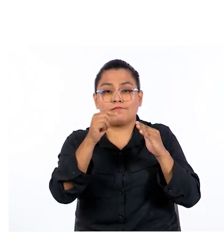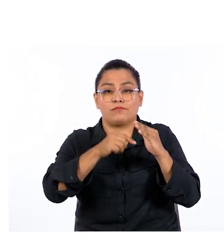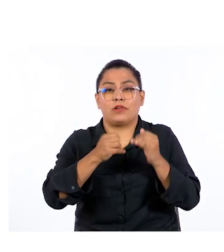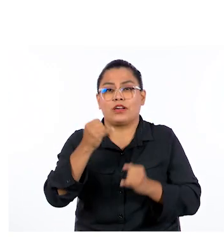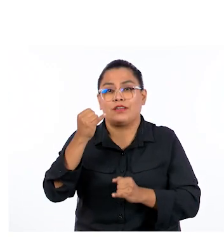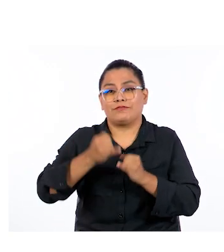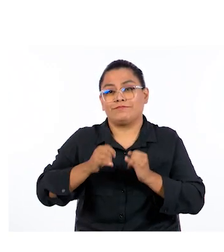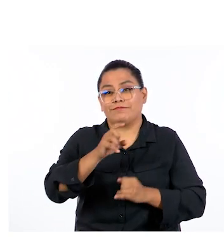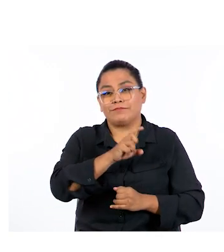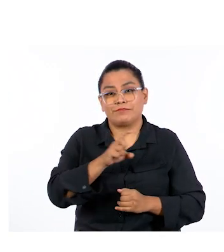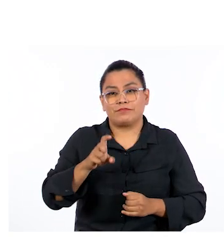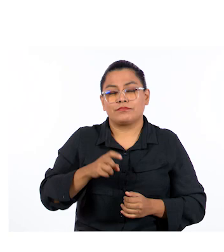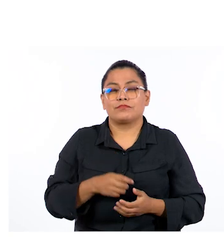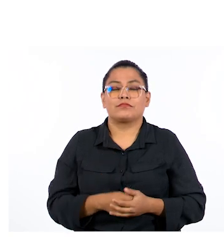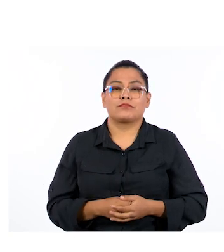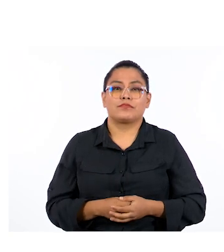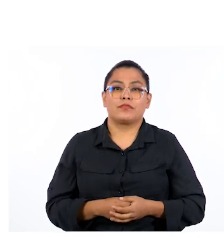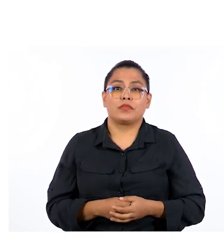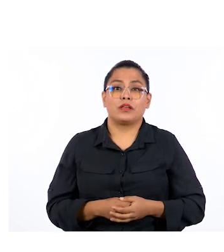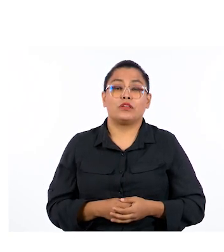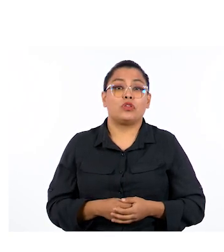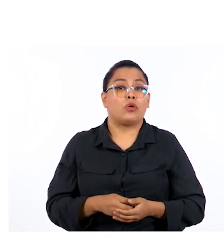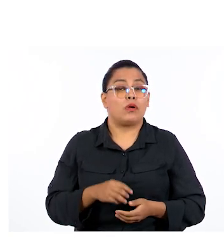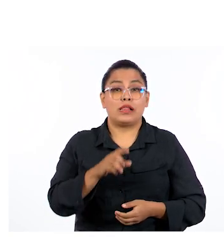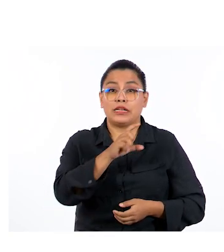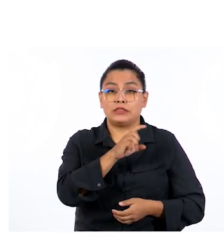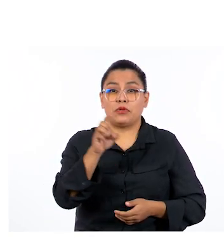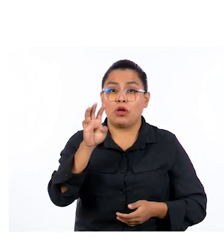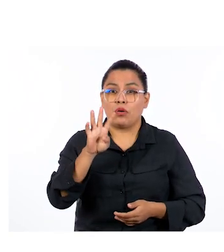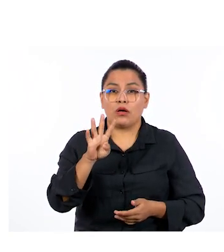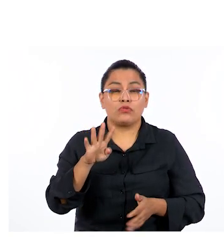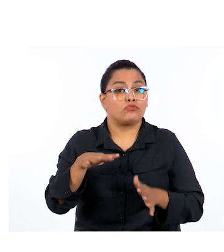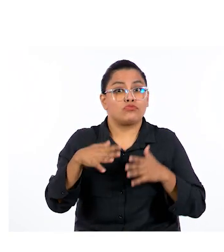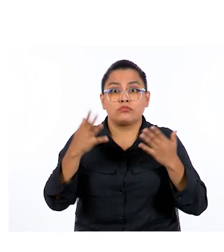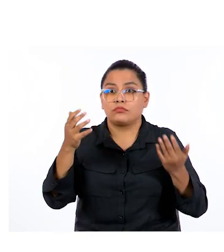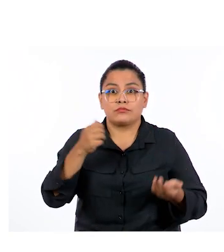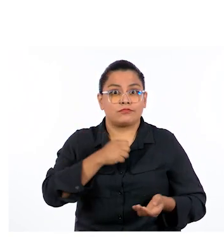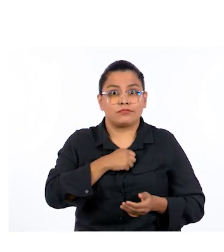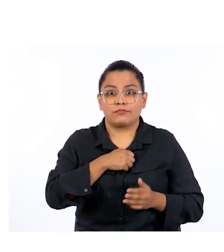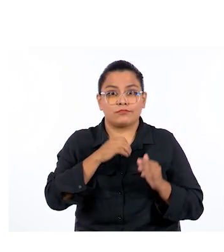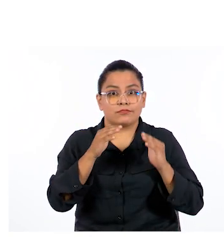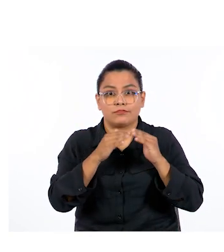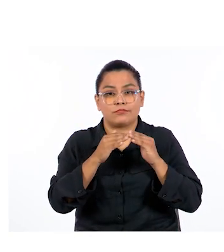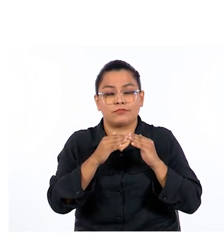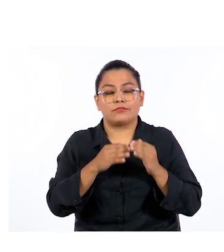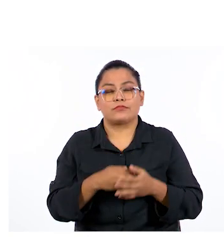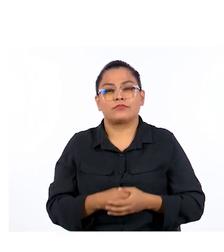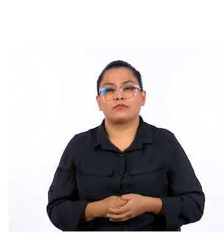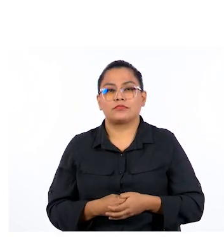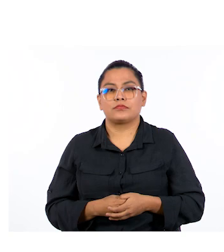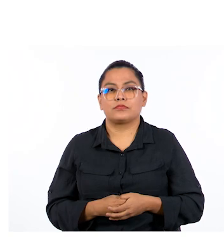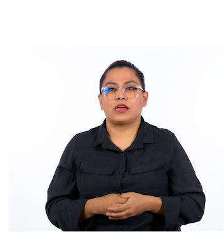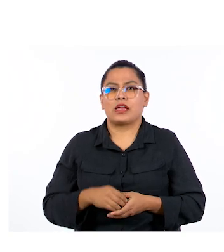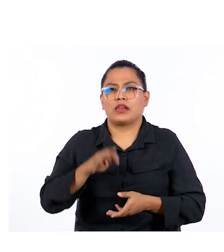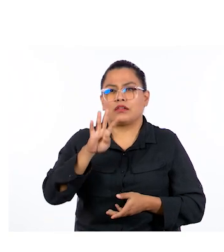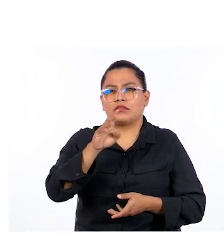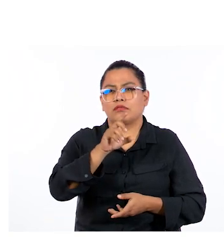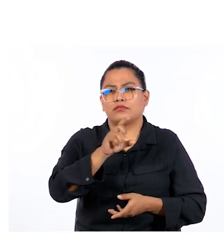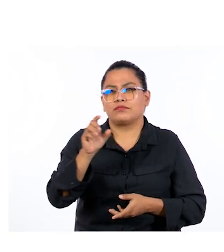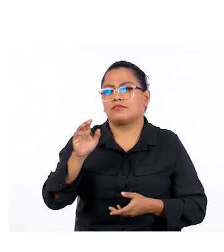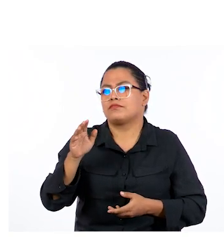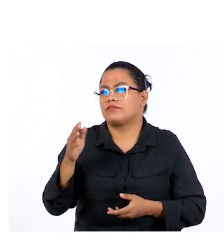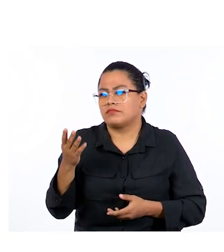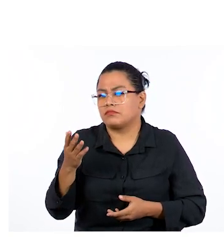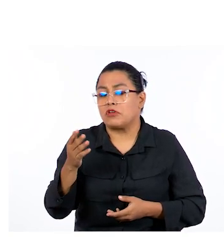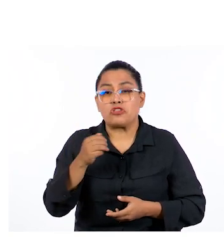semana, excepto en la semana 4 que no hay tarea en casa. En la cuarta semana, en lugar